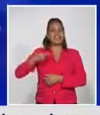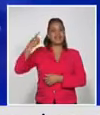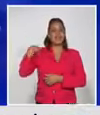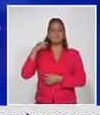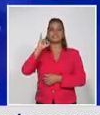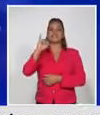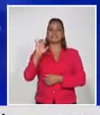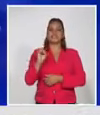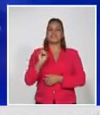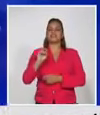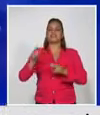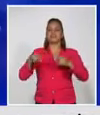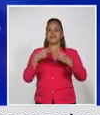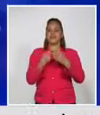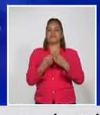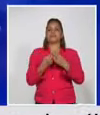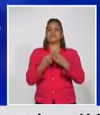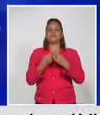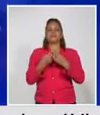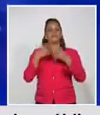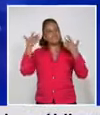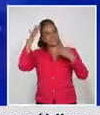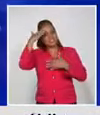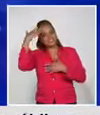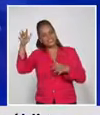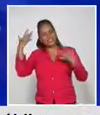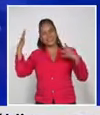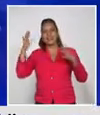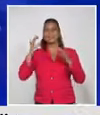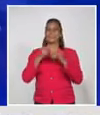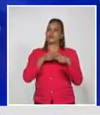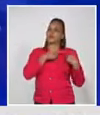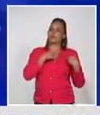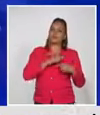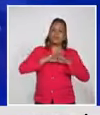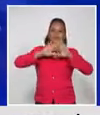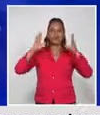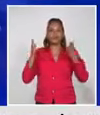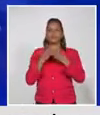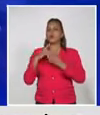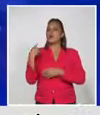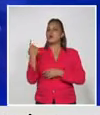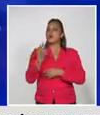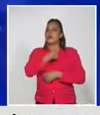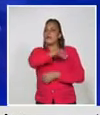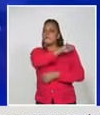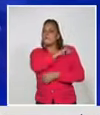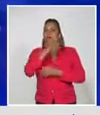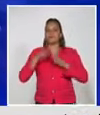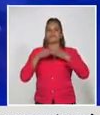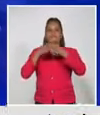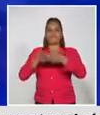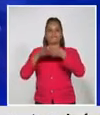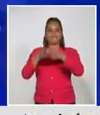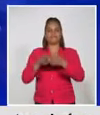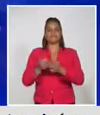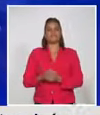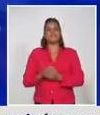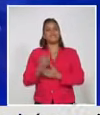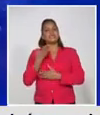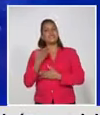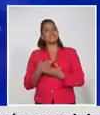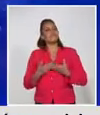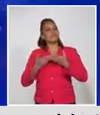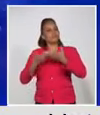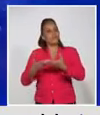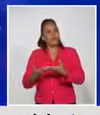60 campeonato. Los felicitamos de corazón a ellos y a todo el pueblo granmense. Y los exhortamos a mantener